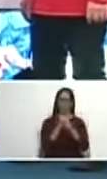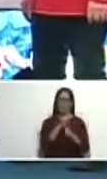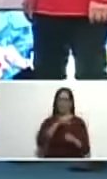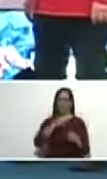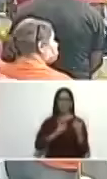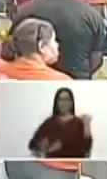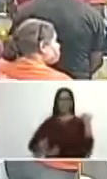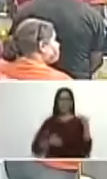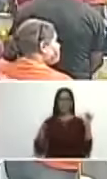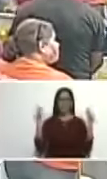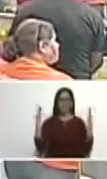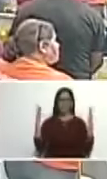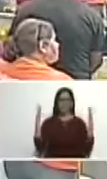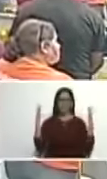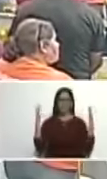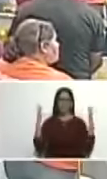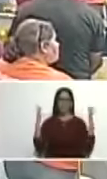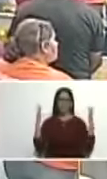obrero.